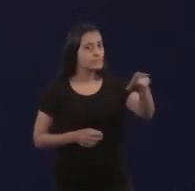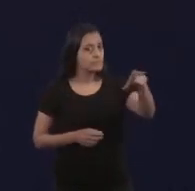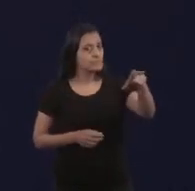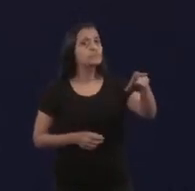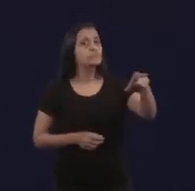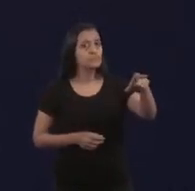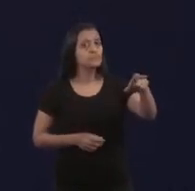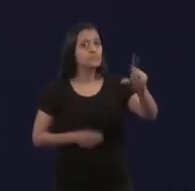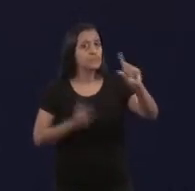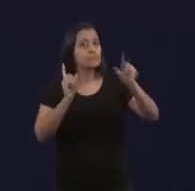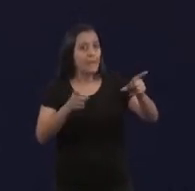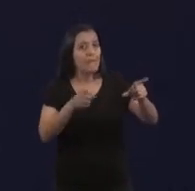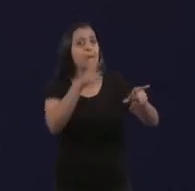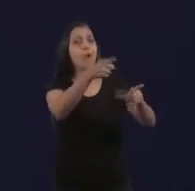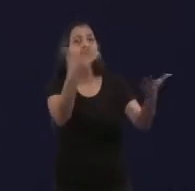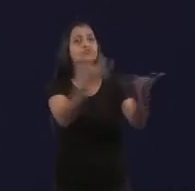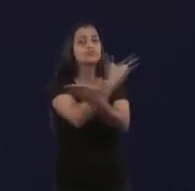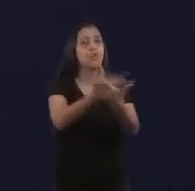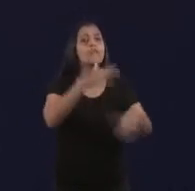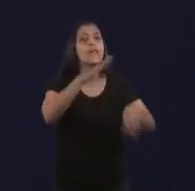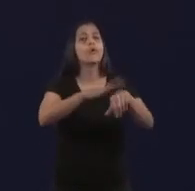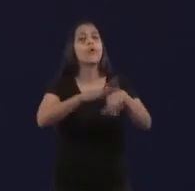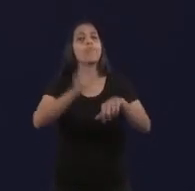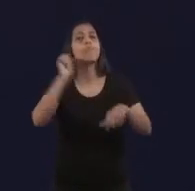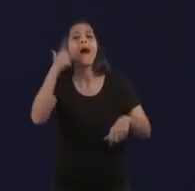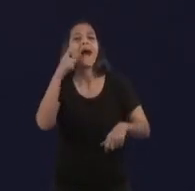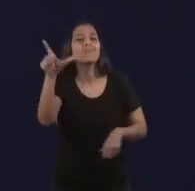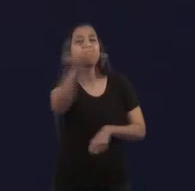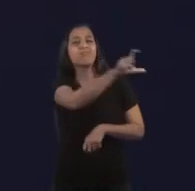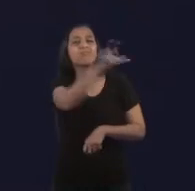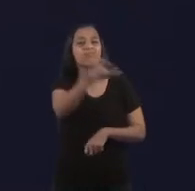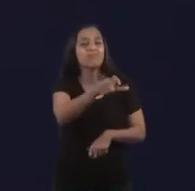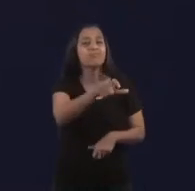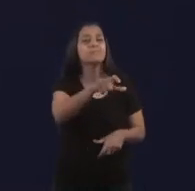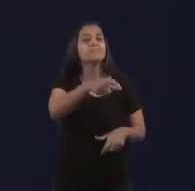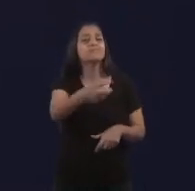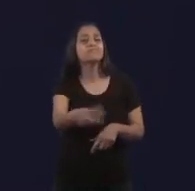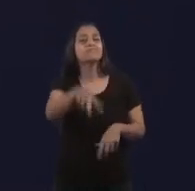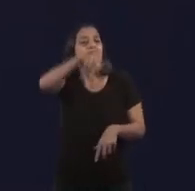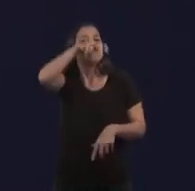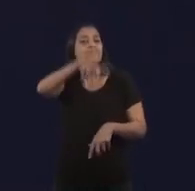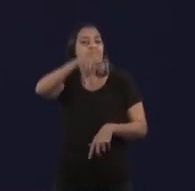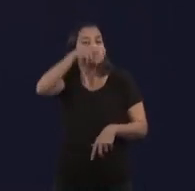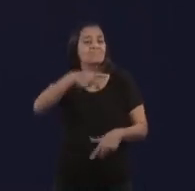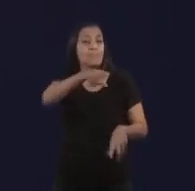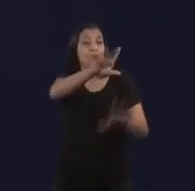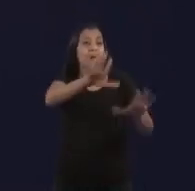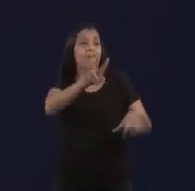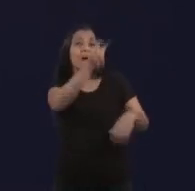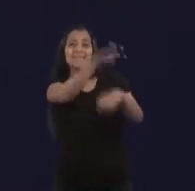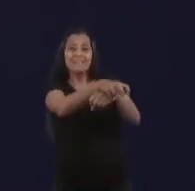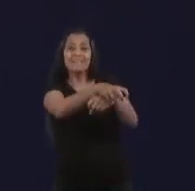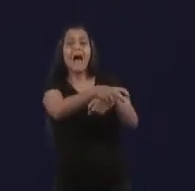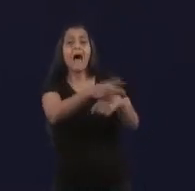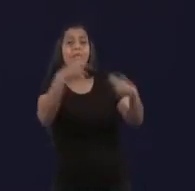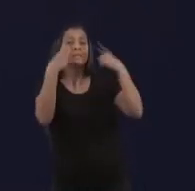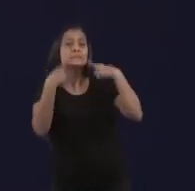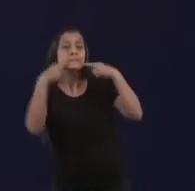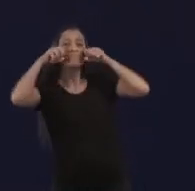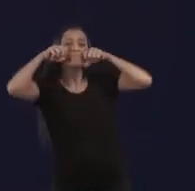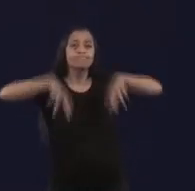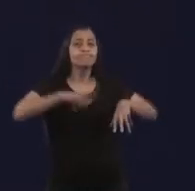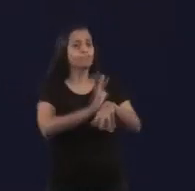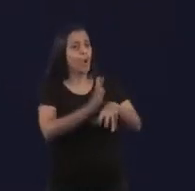aspirado gas pimienta y estabas sentado lagrimeando. Y por supuesto que es una imagen